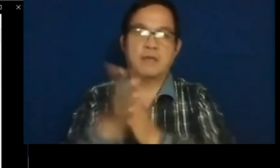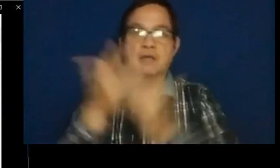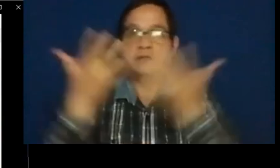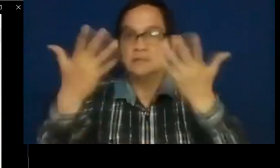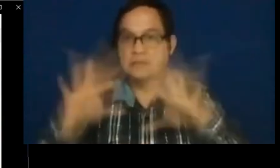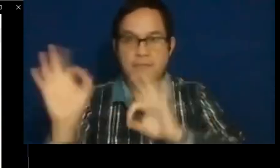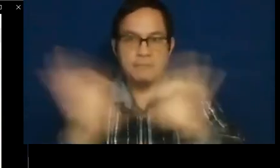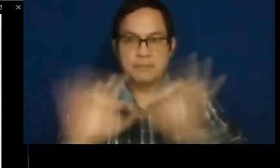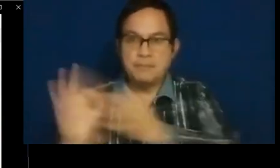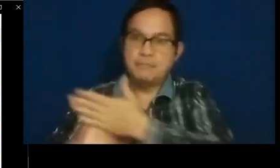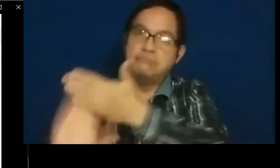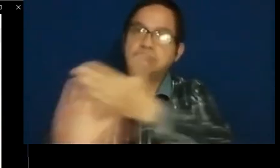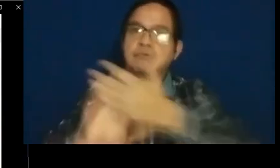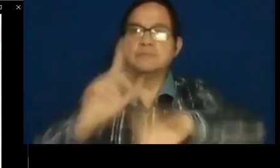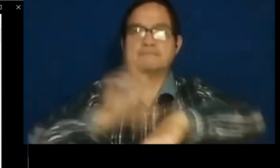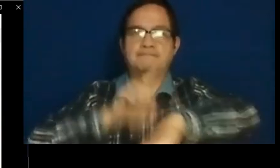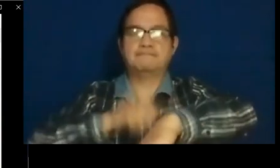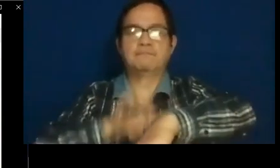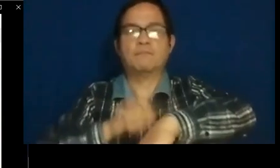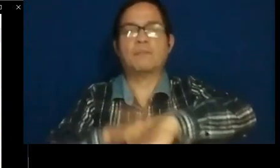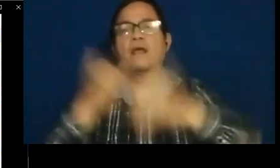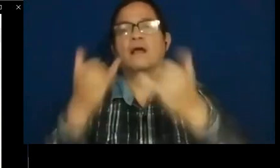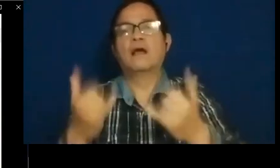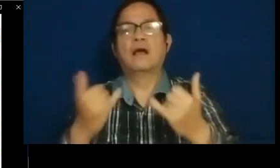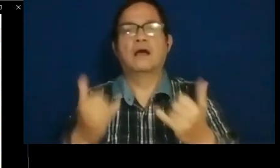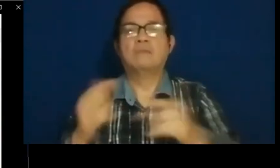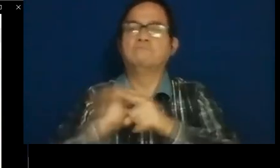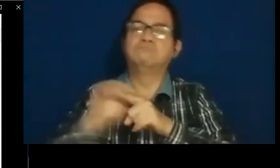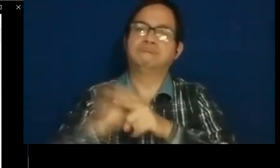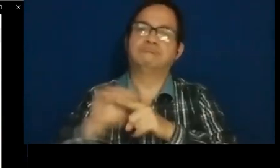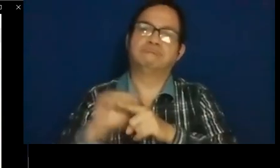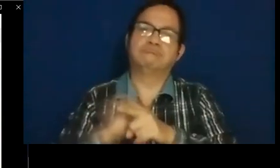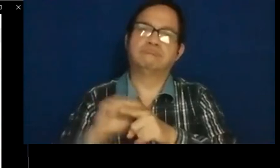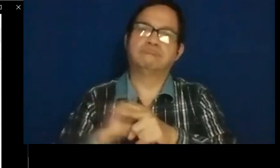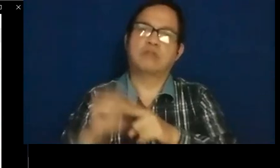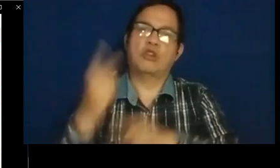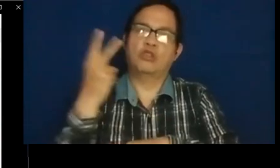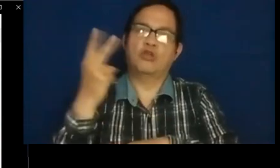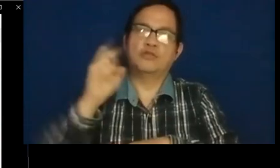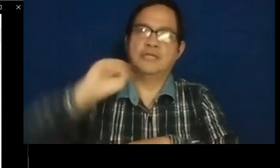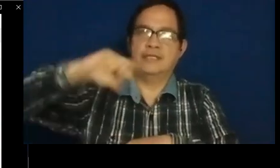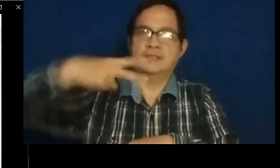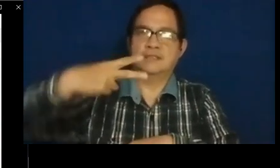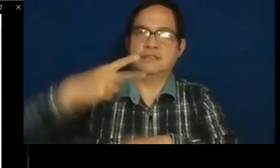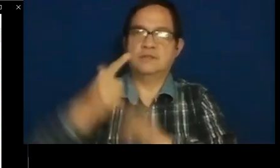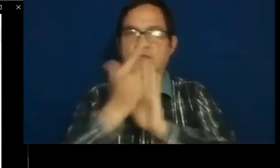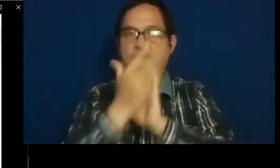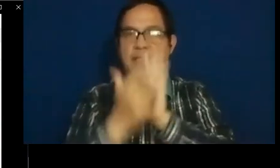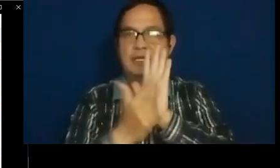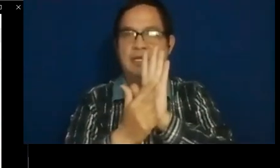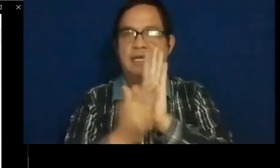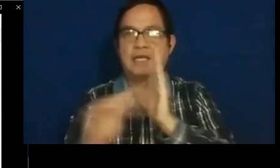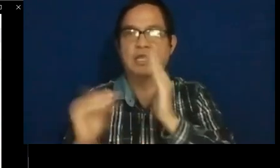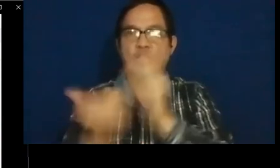su tiempo. Bien, entonces nuestra sesión de hoy se denomina práctica 2, segunda ley de Newton. Vamos a tener aquí